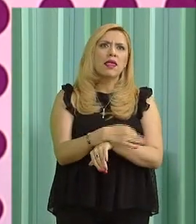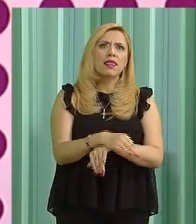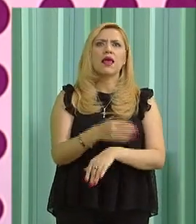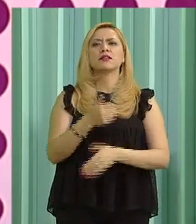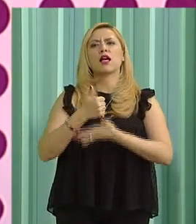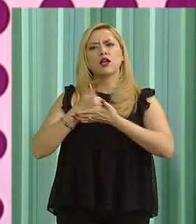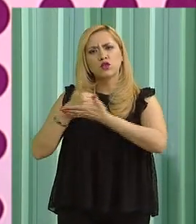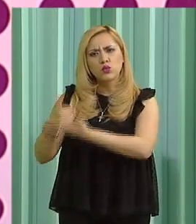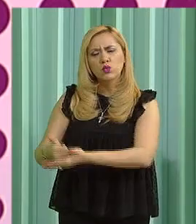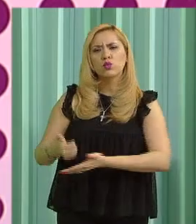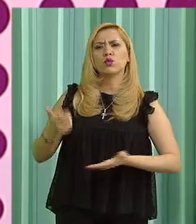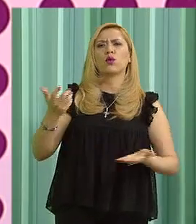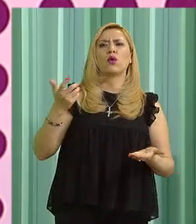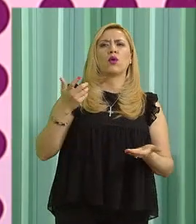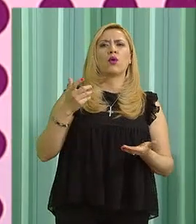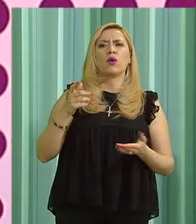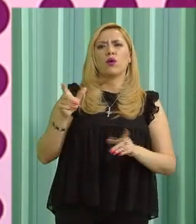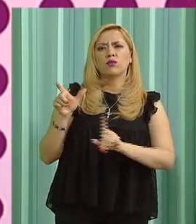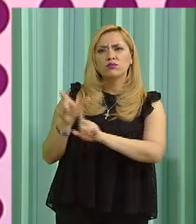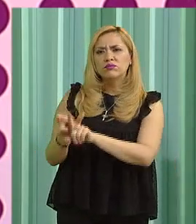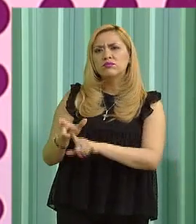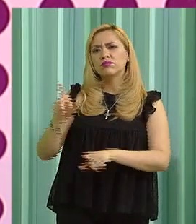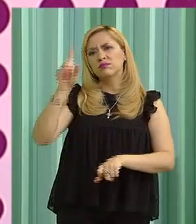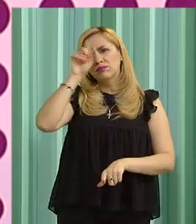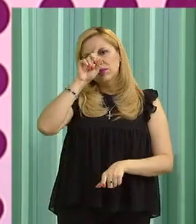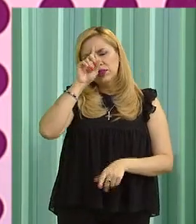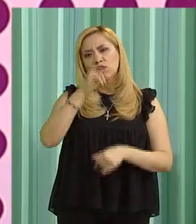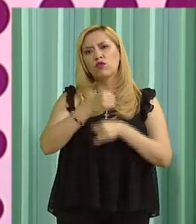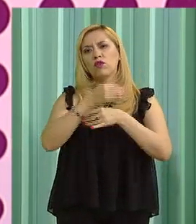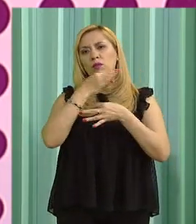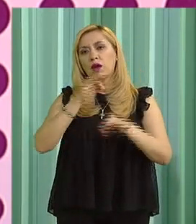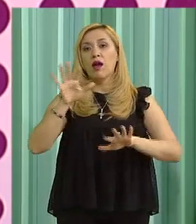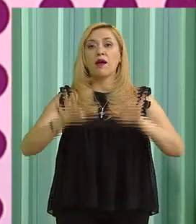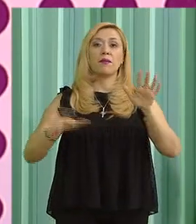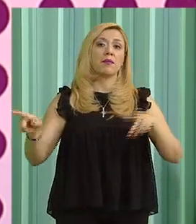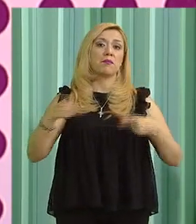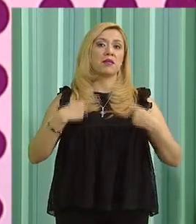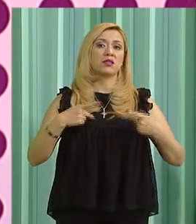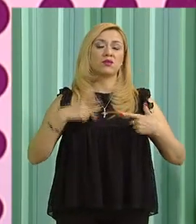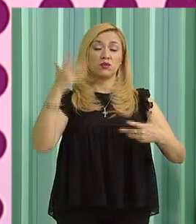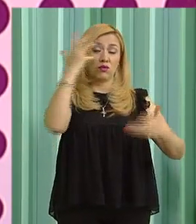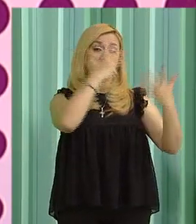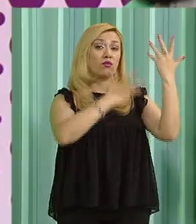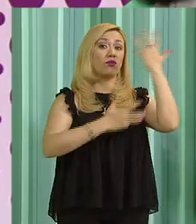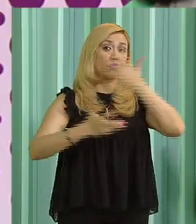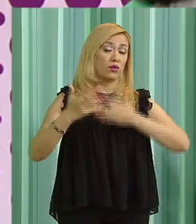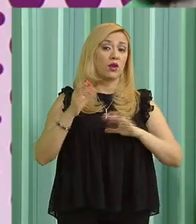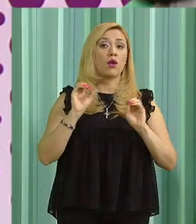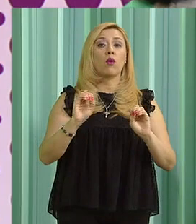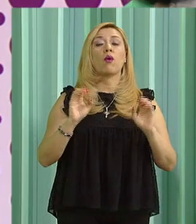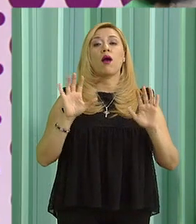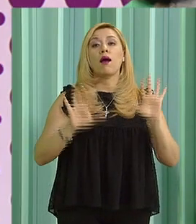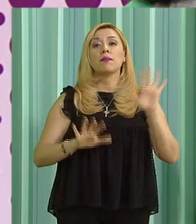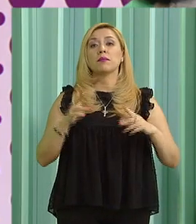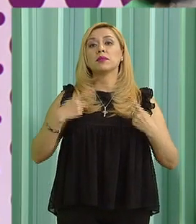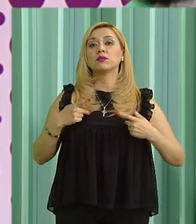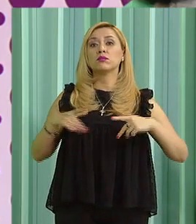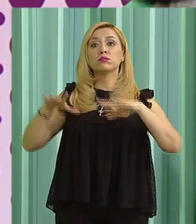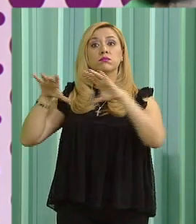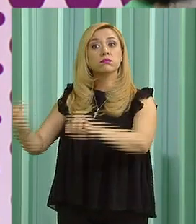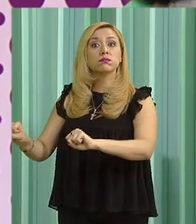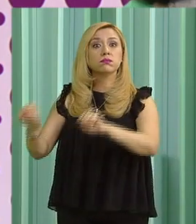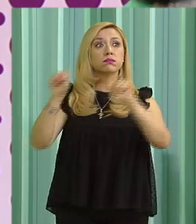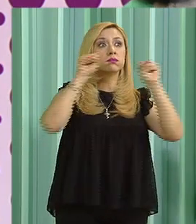apoyo, asistencia, información. A veces las personas se confunden, ¿no? O hay personas que son detenidas cuando llegan